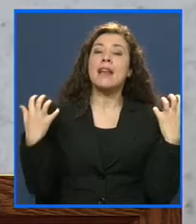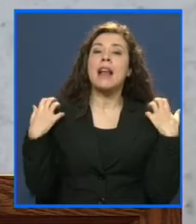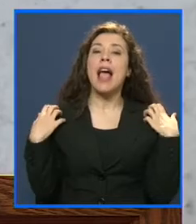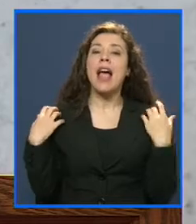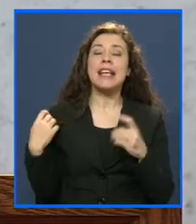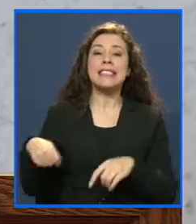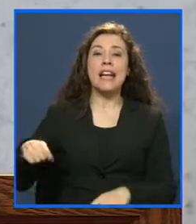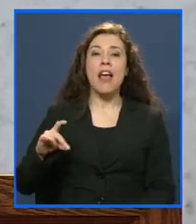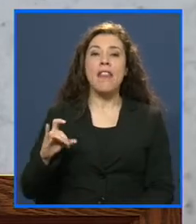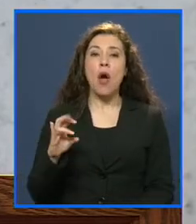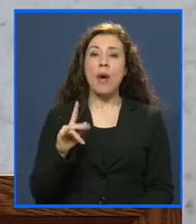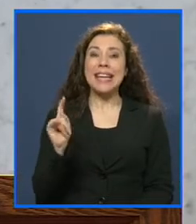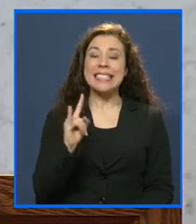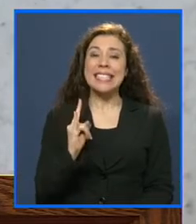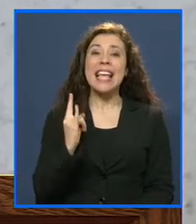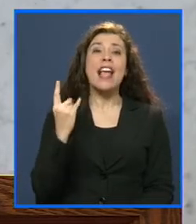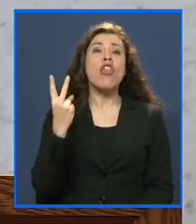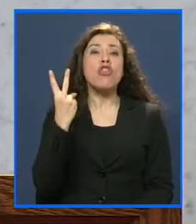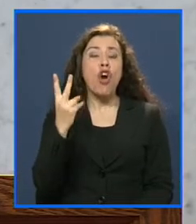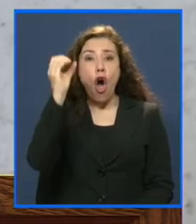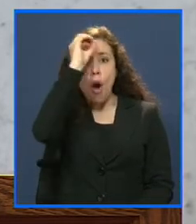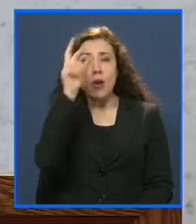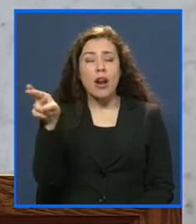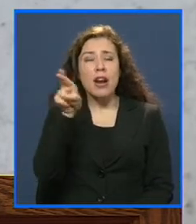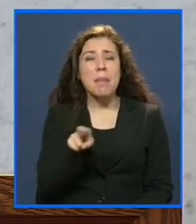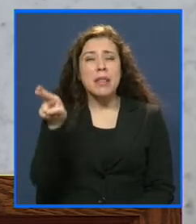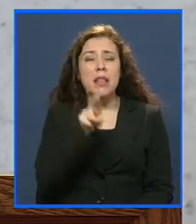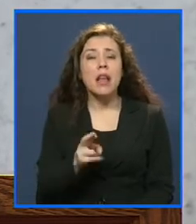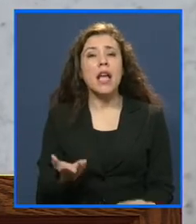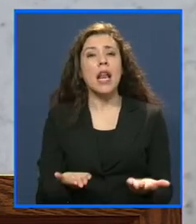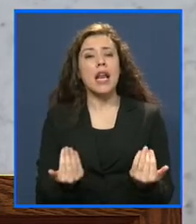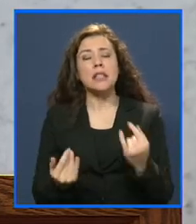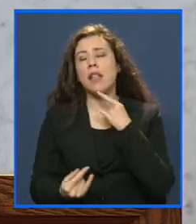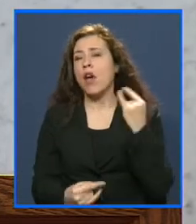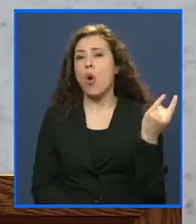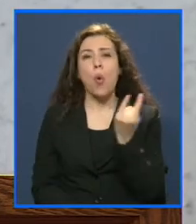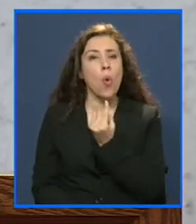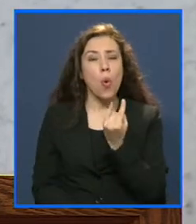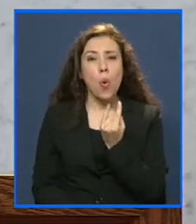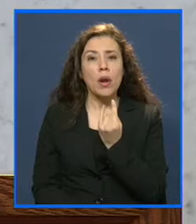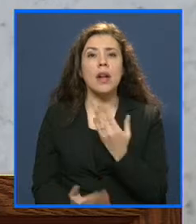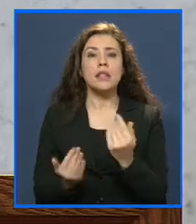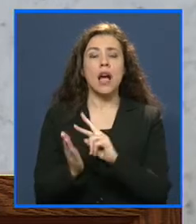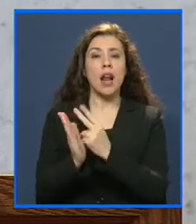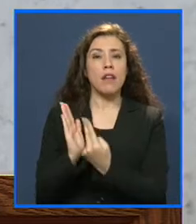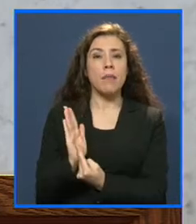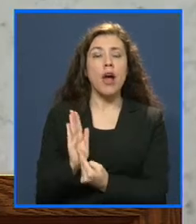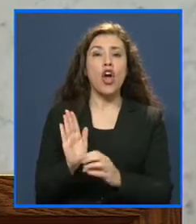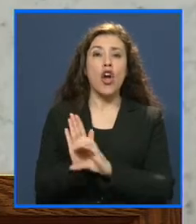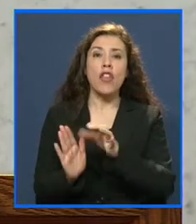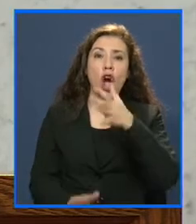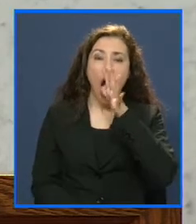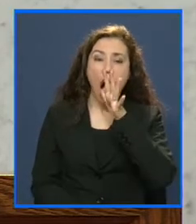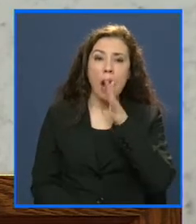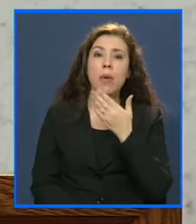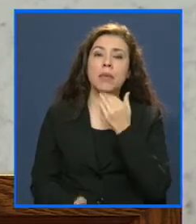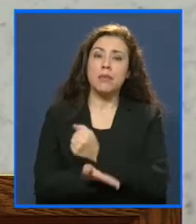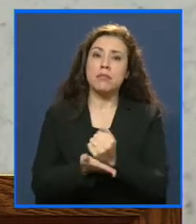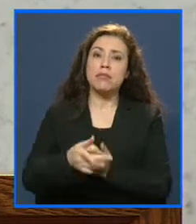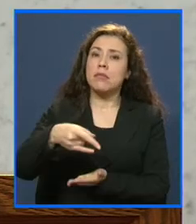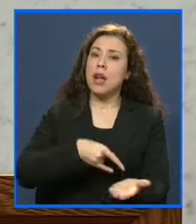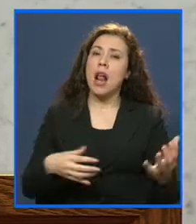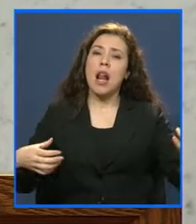de las opiniones más repetidas han sido la necesidad urgente de reformar el código de aguas y de despachar